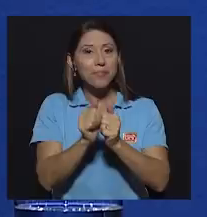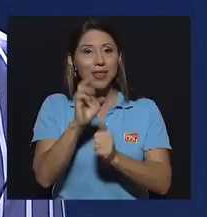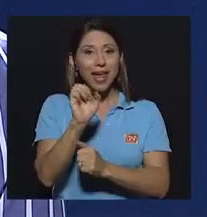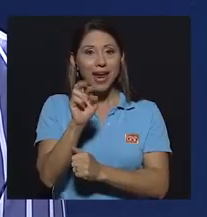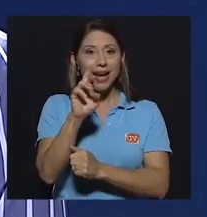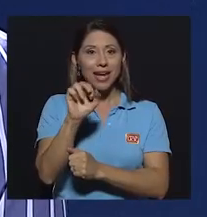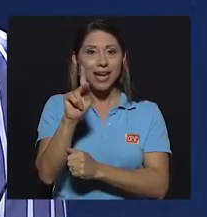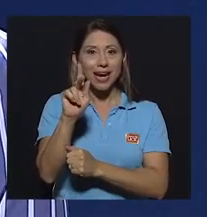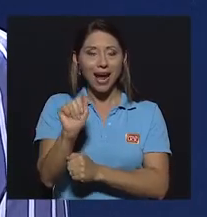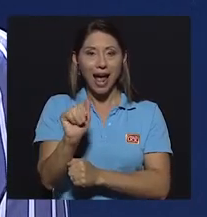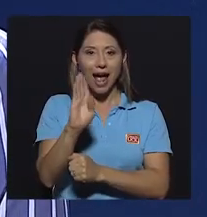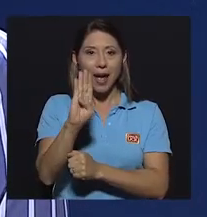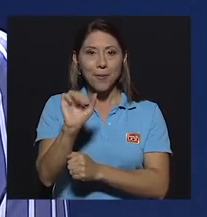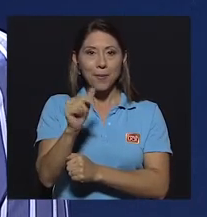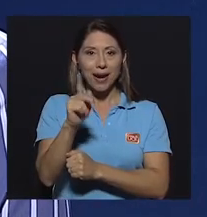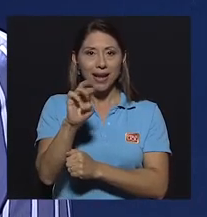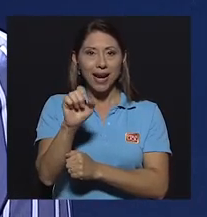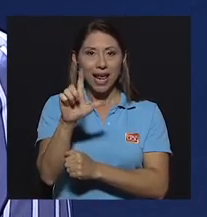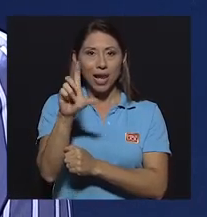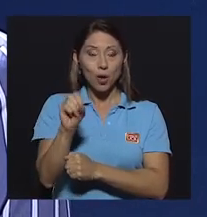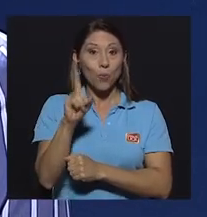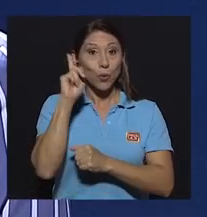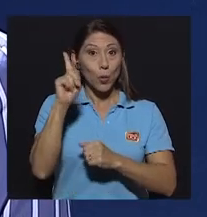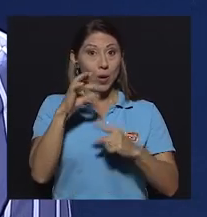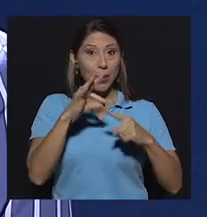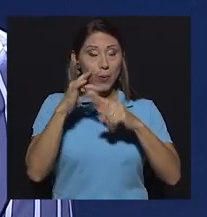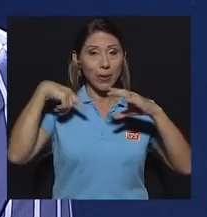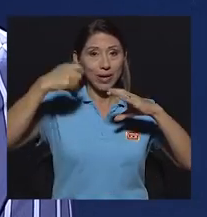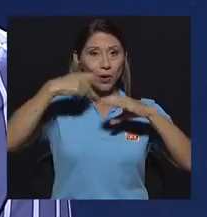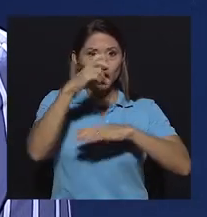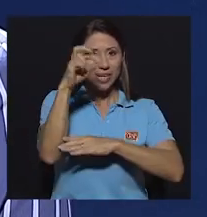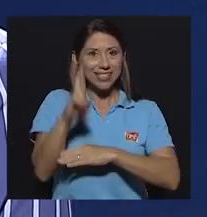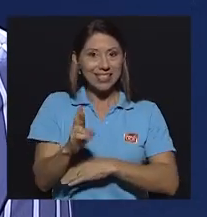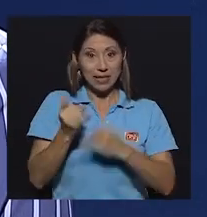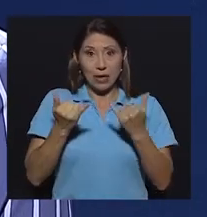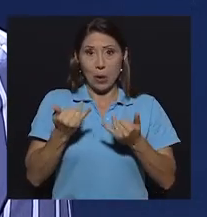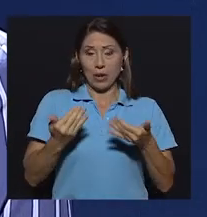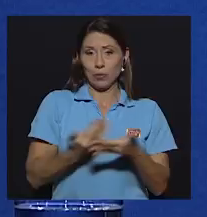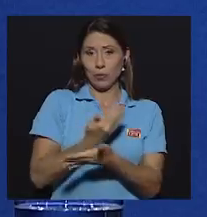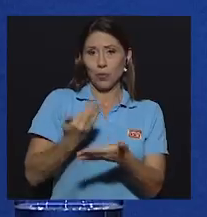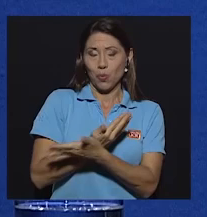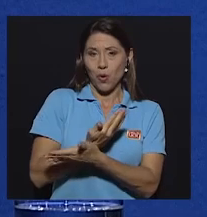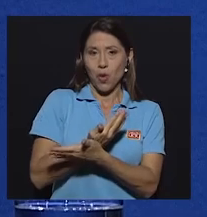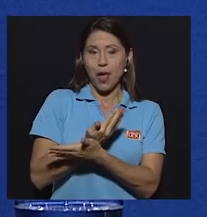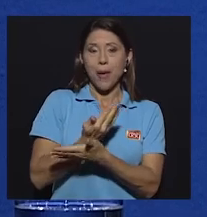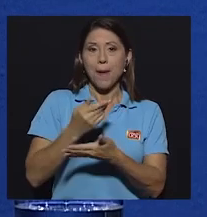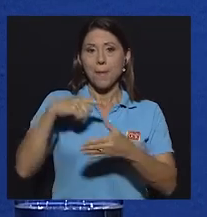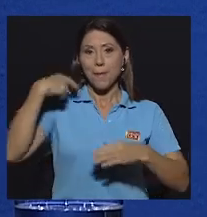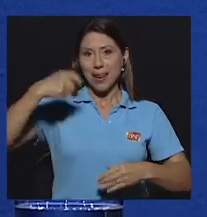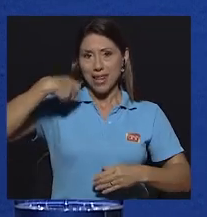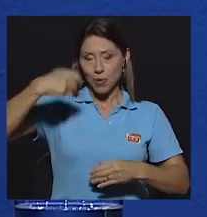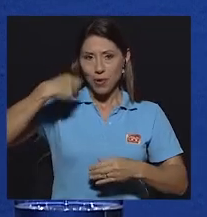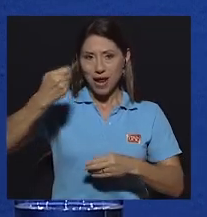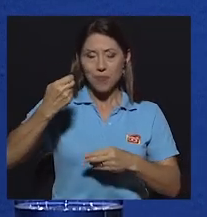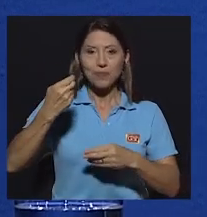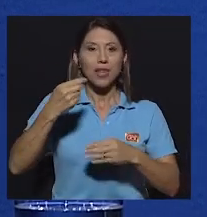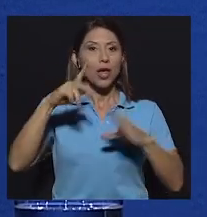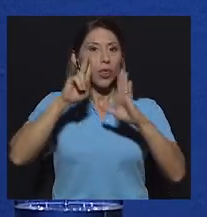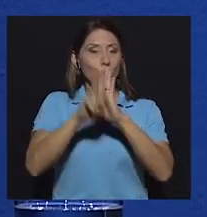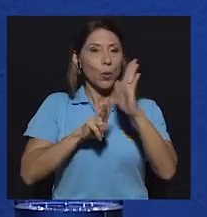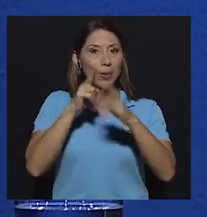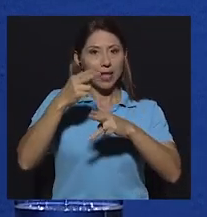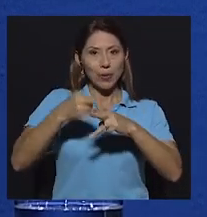Erika Vagnarello, una cineasta costarricense que está casualmente estrenando su nueva película, el